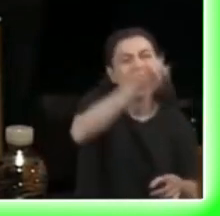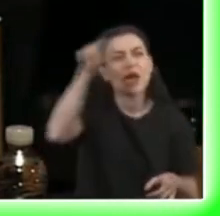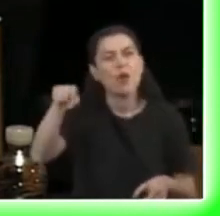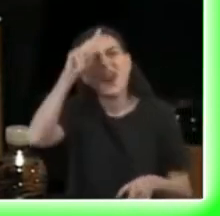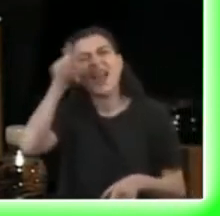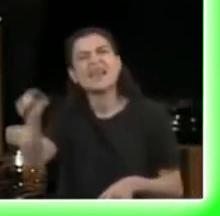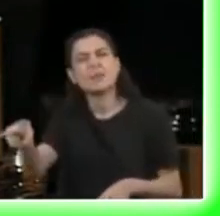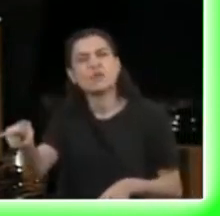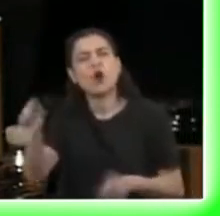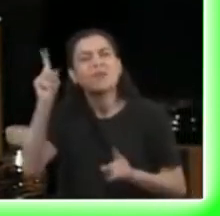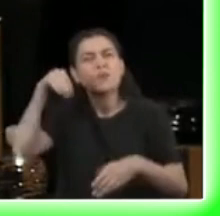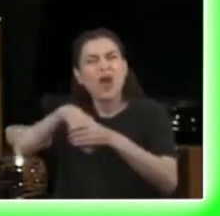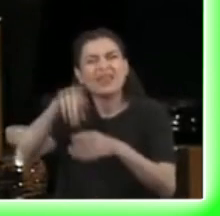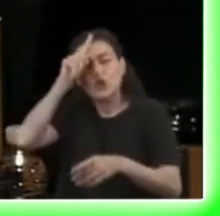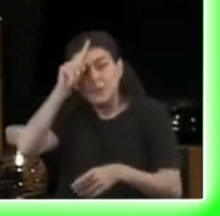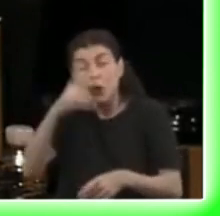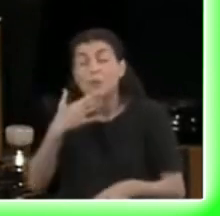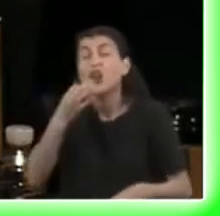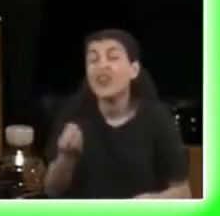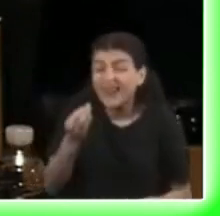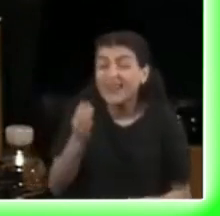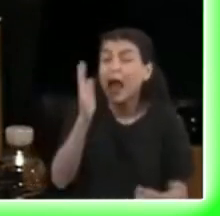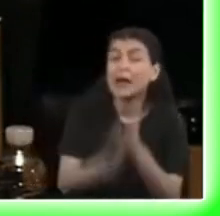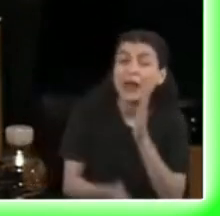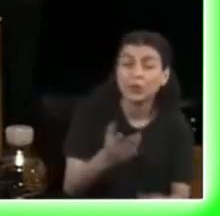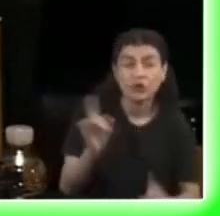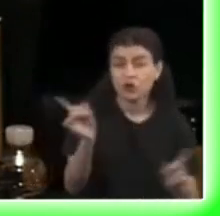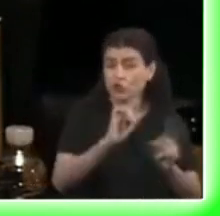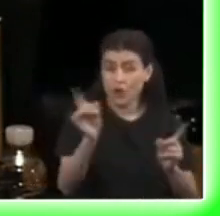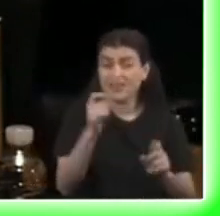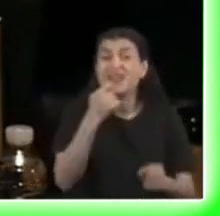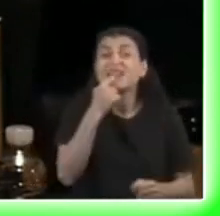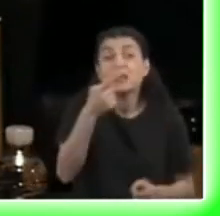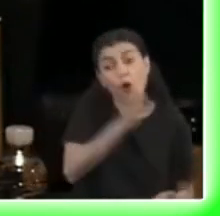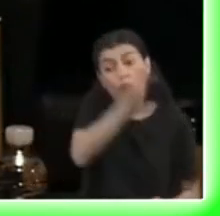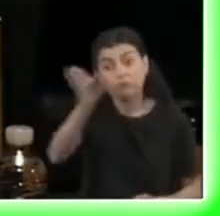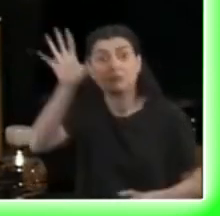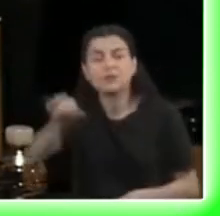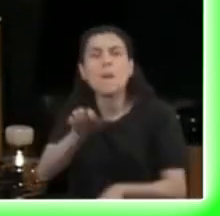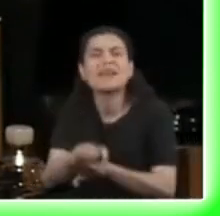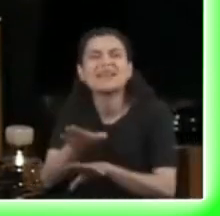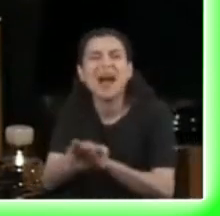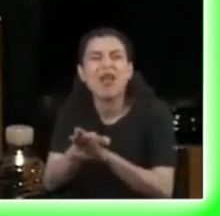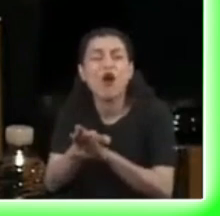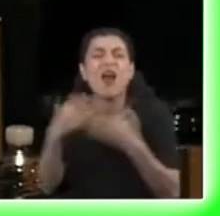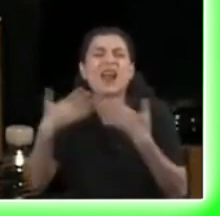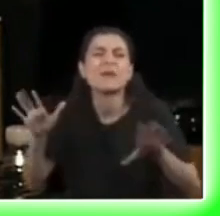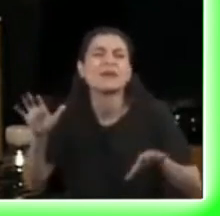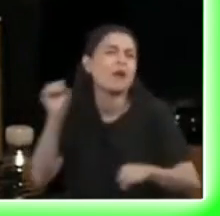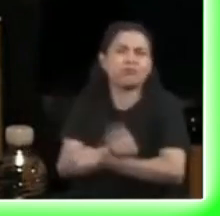gratis, pero no era gratis, porque a cambio de eso se perdía la libertad. Y esa lucha sigue